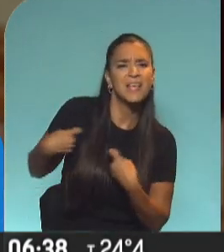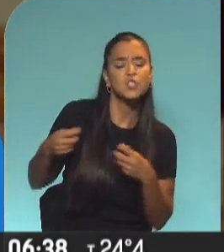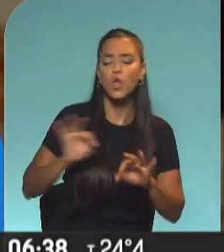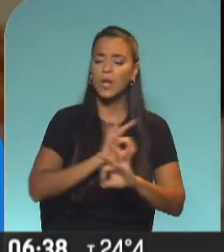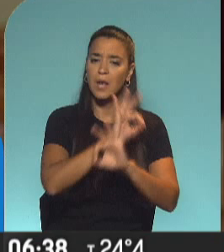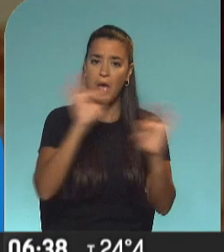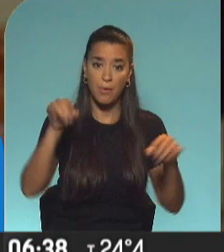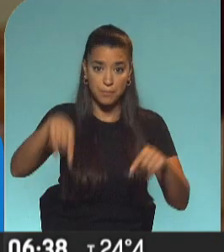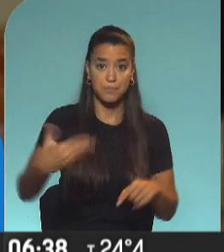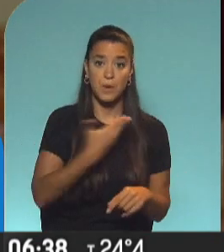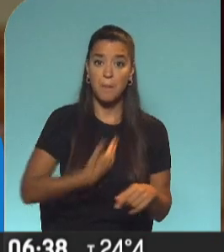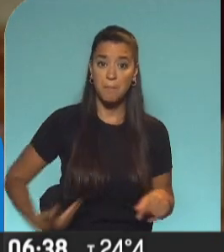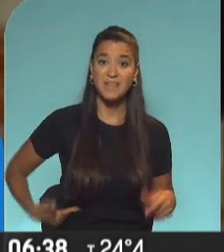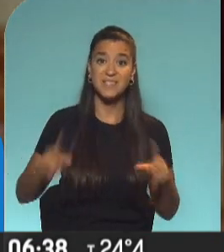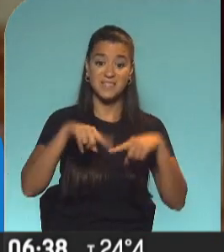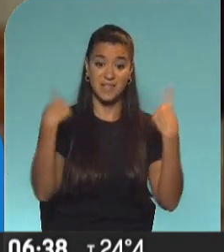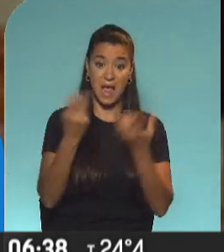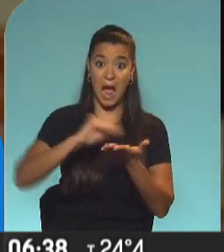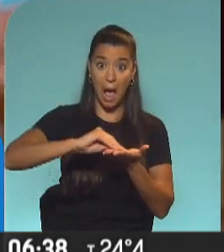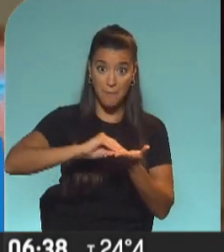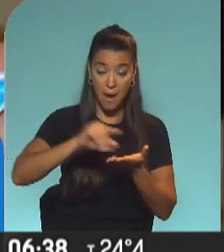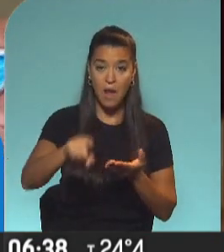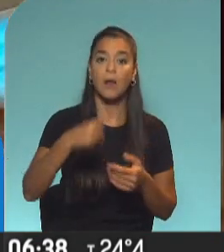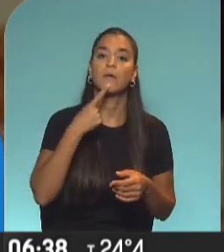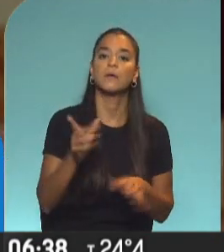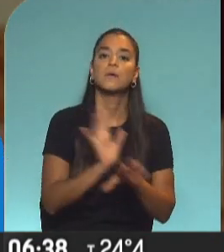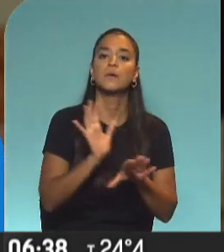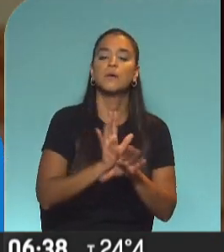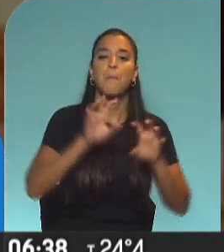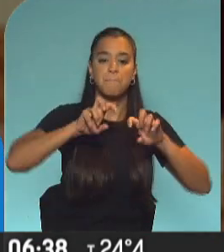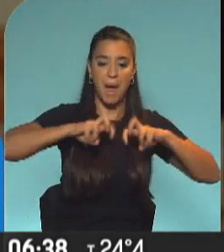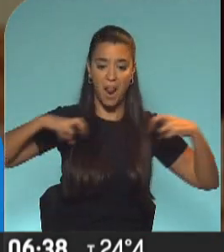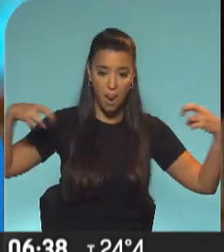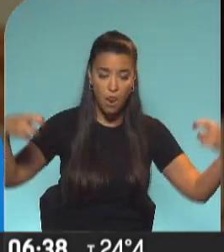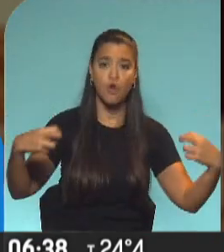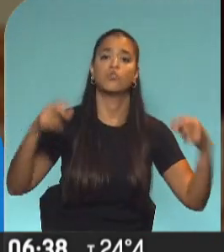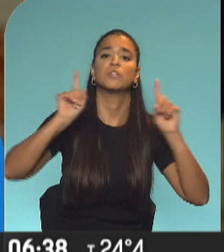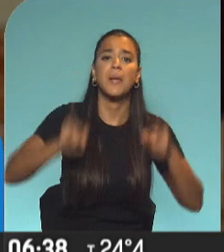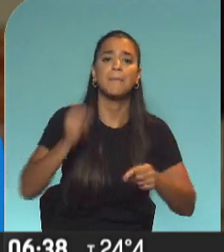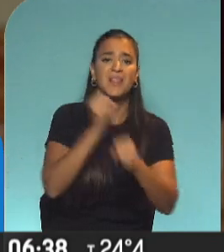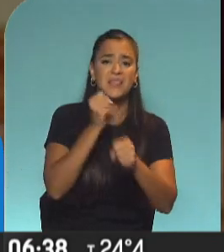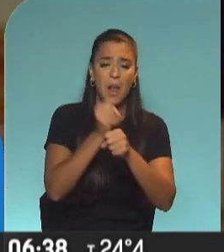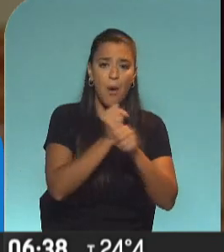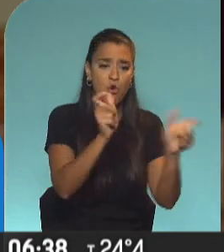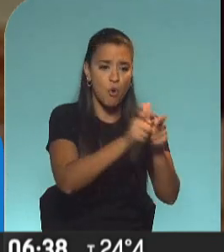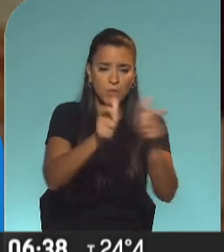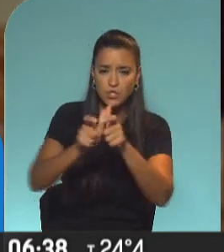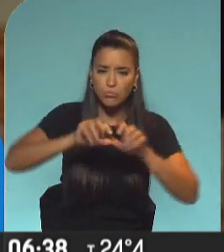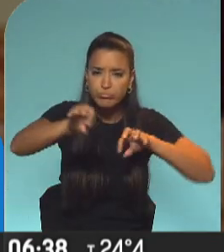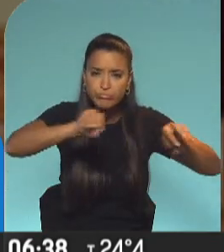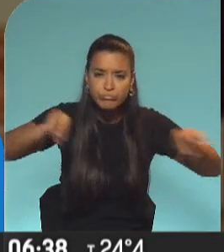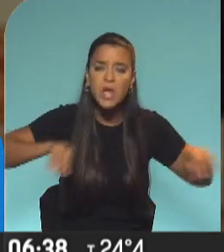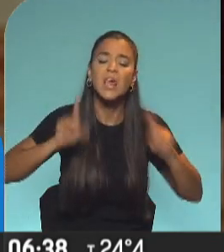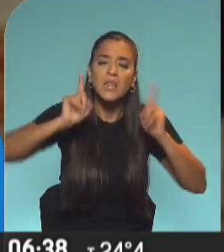ese sentido, desde la presidencia de la Cámara, tanto en la distribución de los palcos, como en la distribución del trabajo en comisión, como en